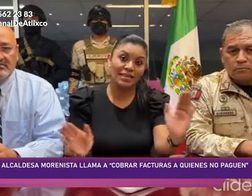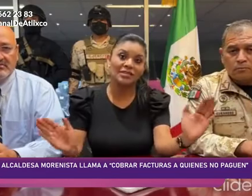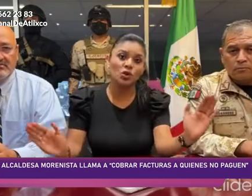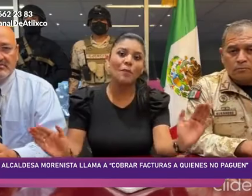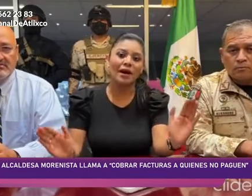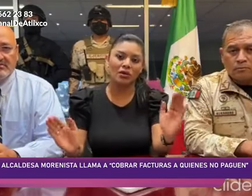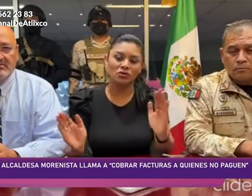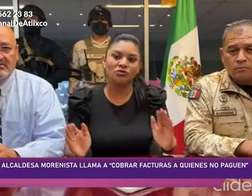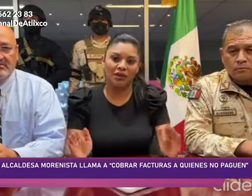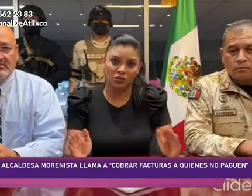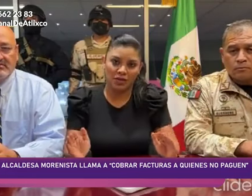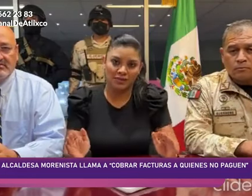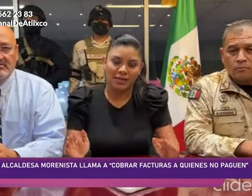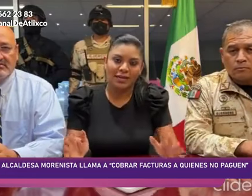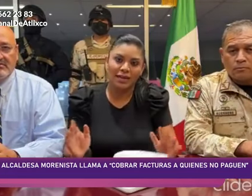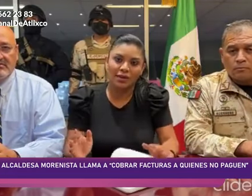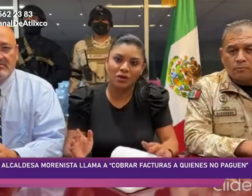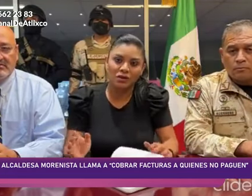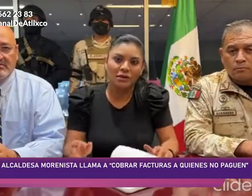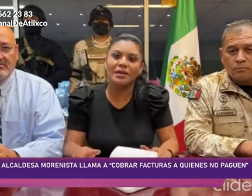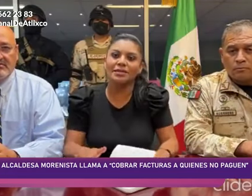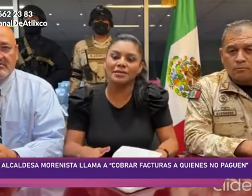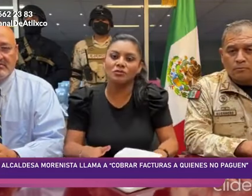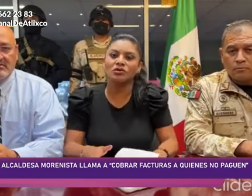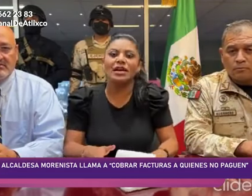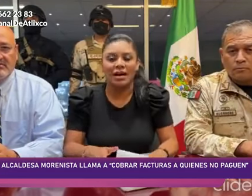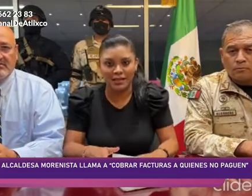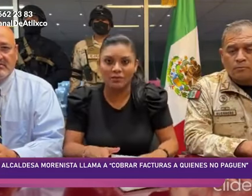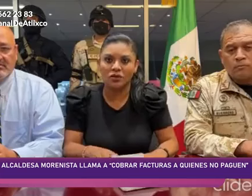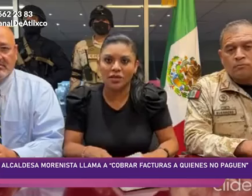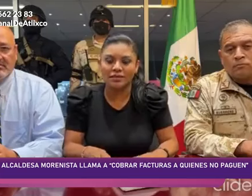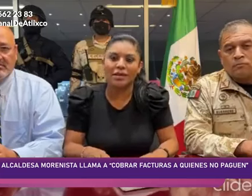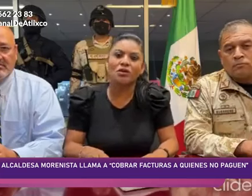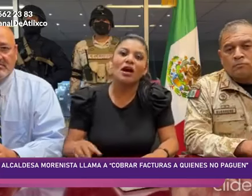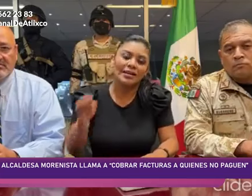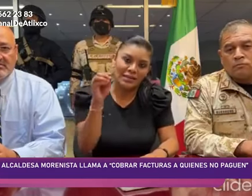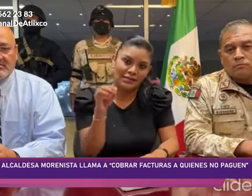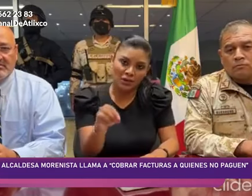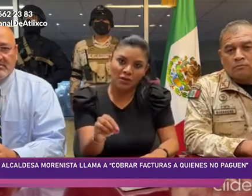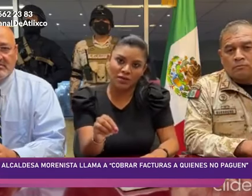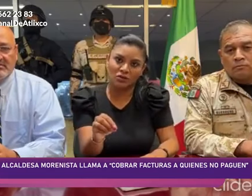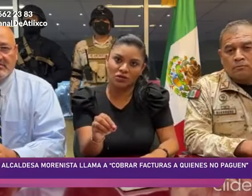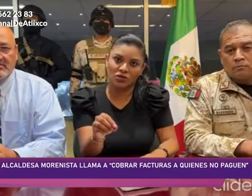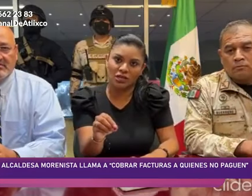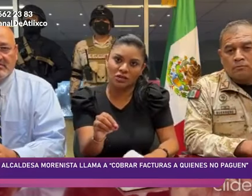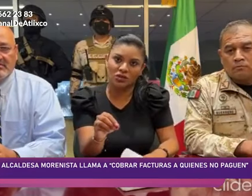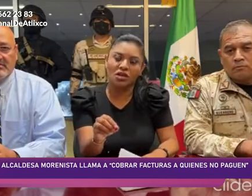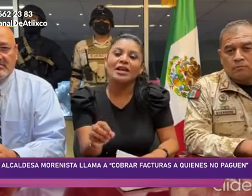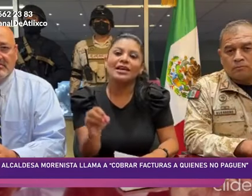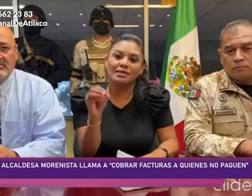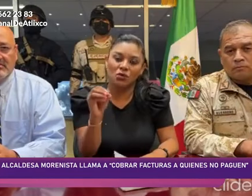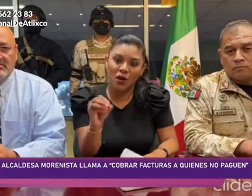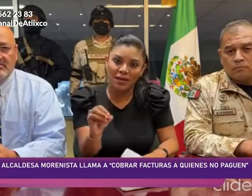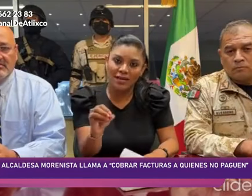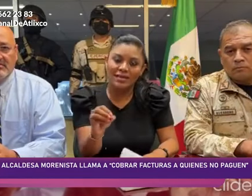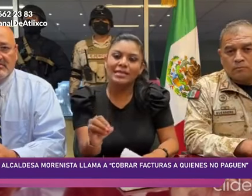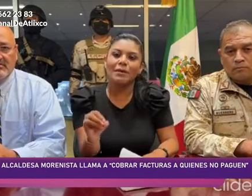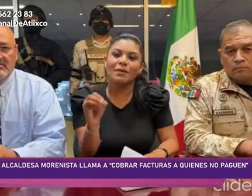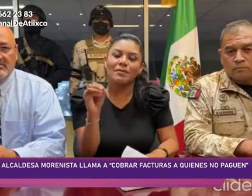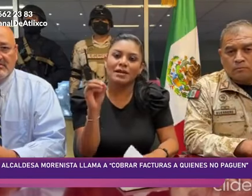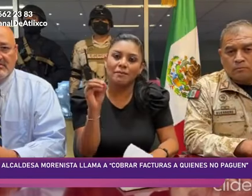alcaldesa morenista de Tijuana llamó al crimen organizado a cobrar facturas a quienes no paguen, y